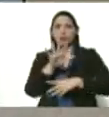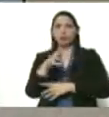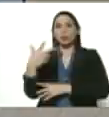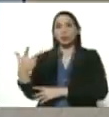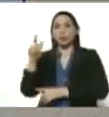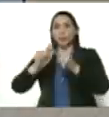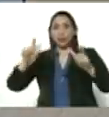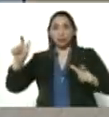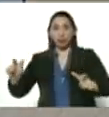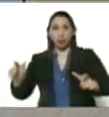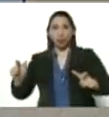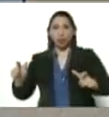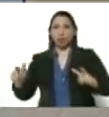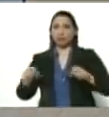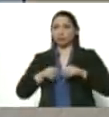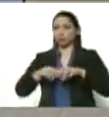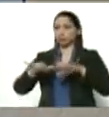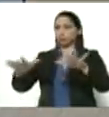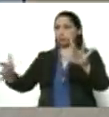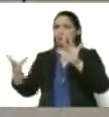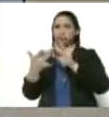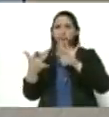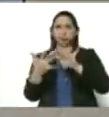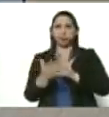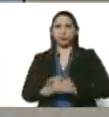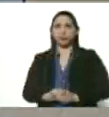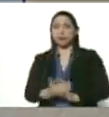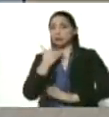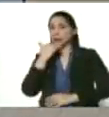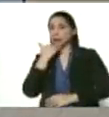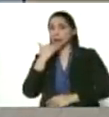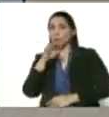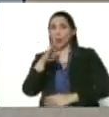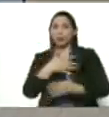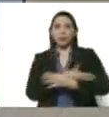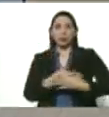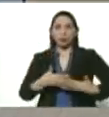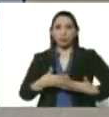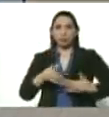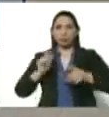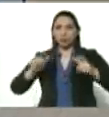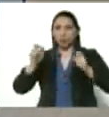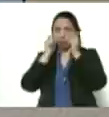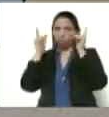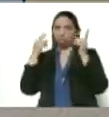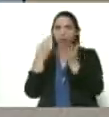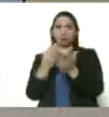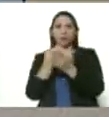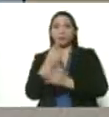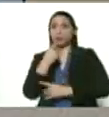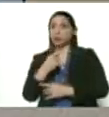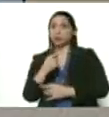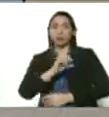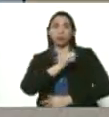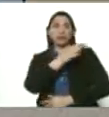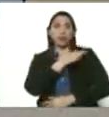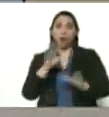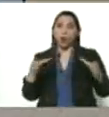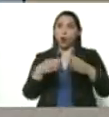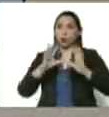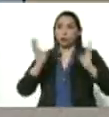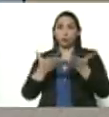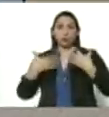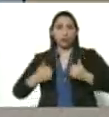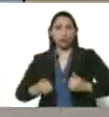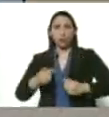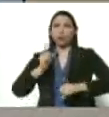3.558.853 personas contagiadas. Ya camino a los 4 millones. Siempre lo ha dicho el director de la OMS, los